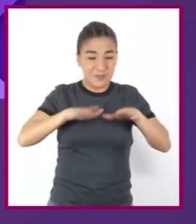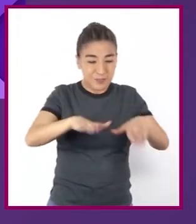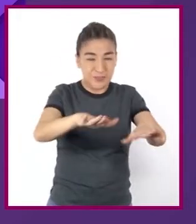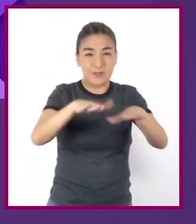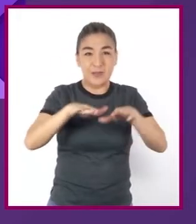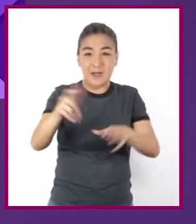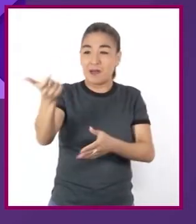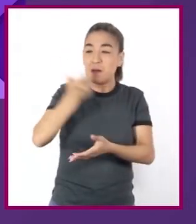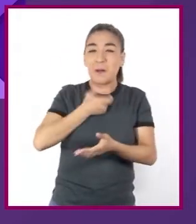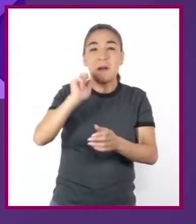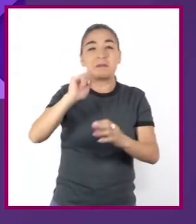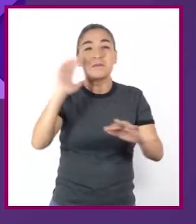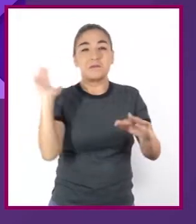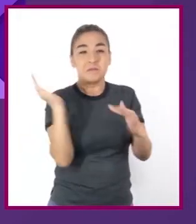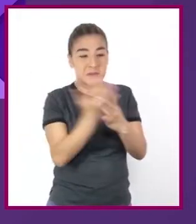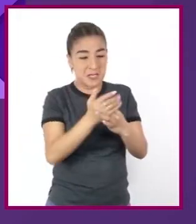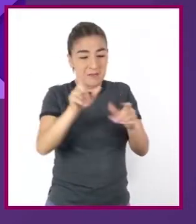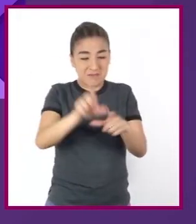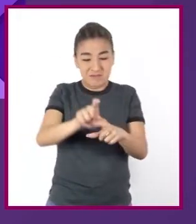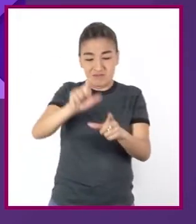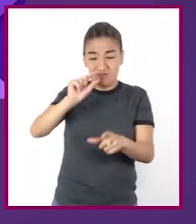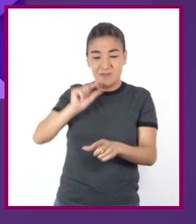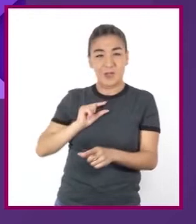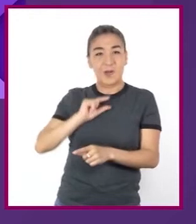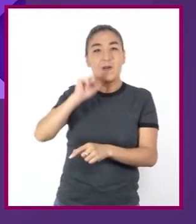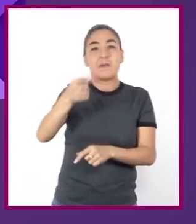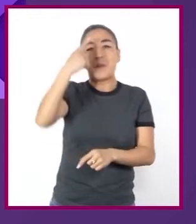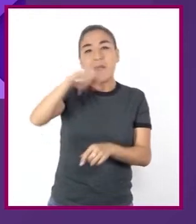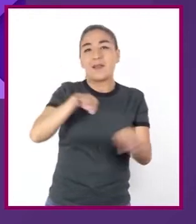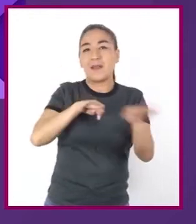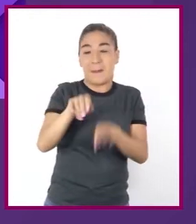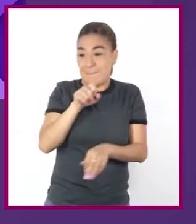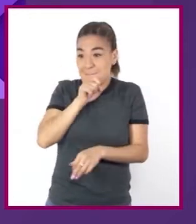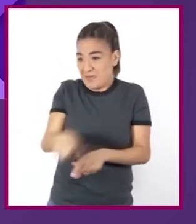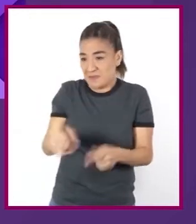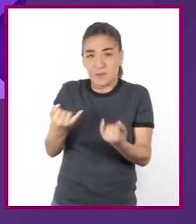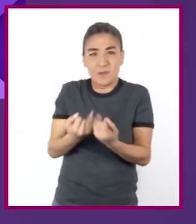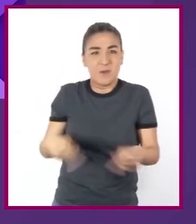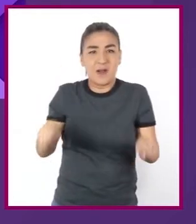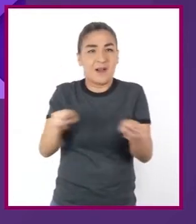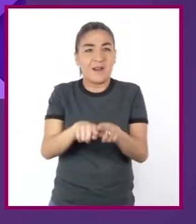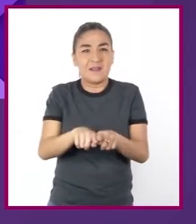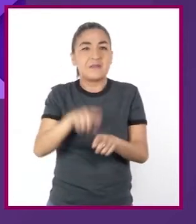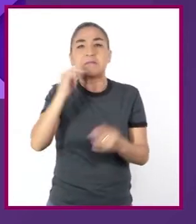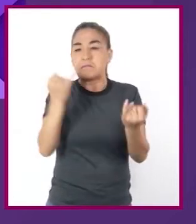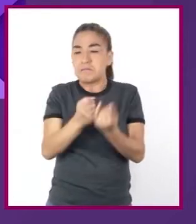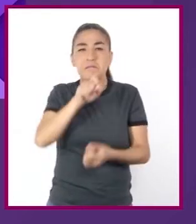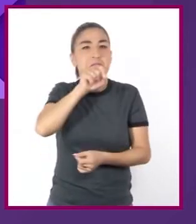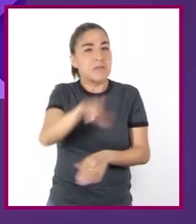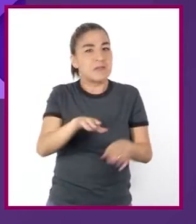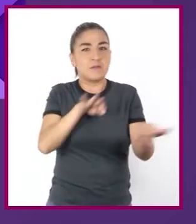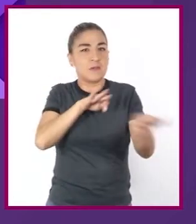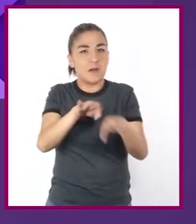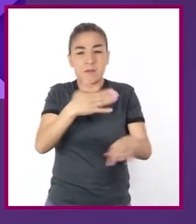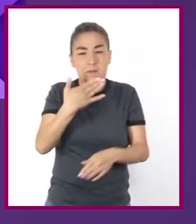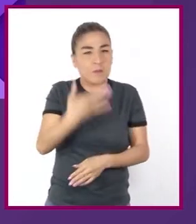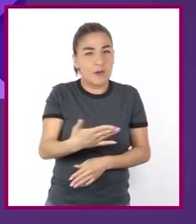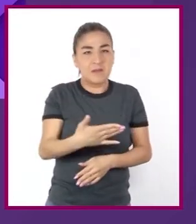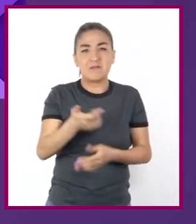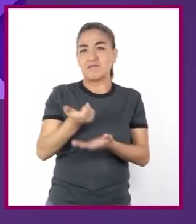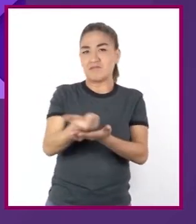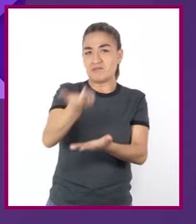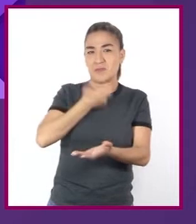salario que les pagan a otros trabajadores por realizar la misma actividad, con los mismos resultados.